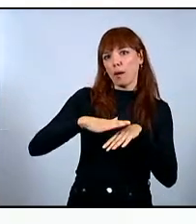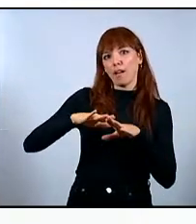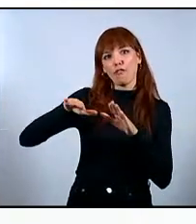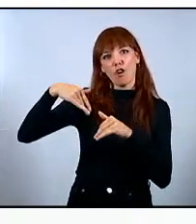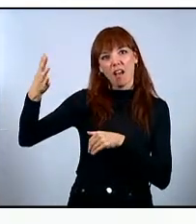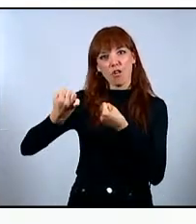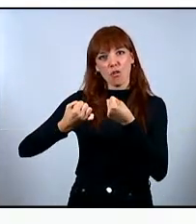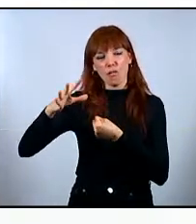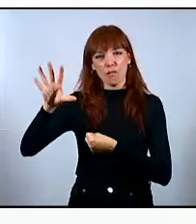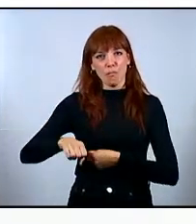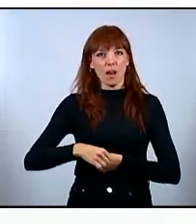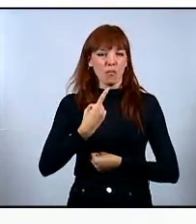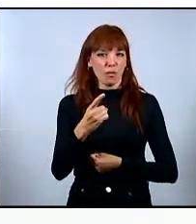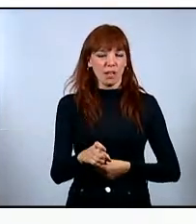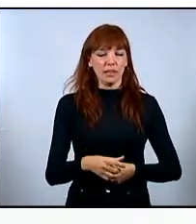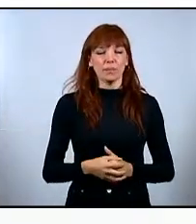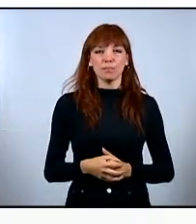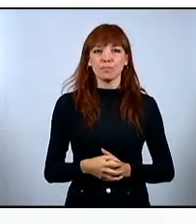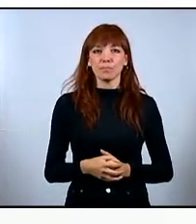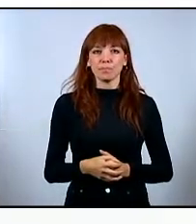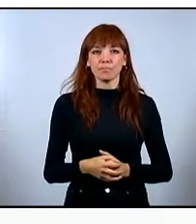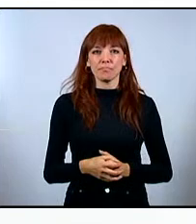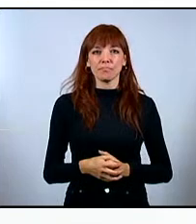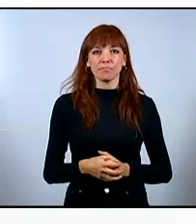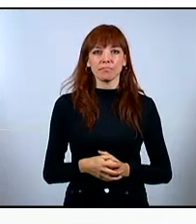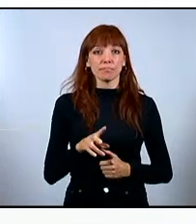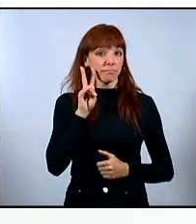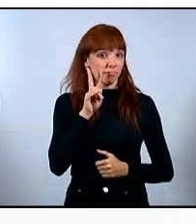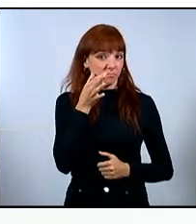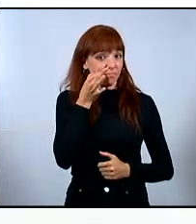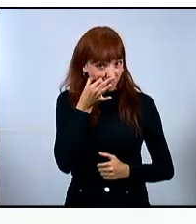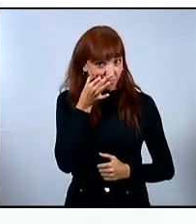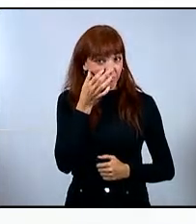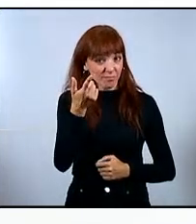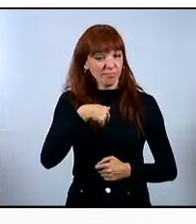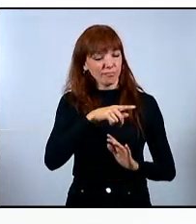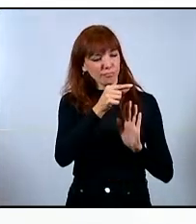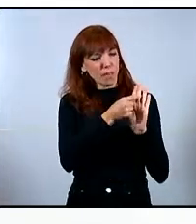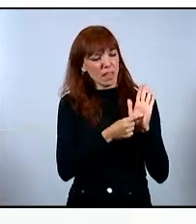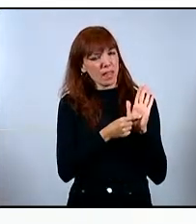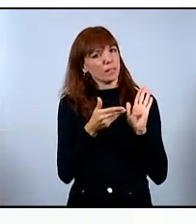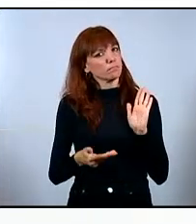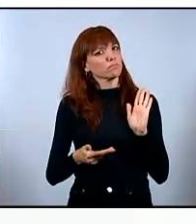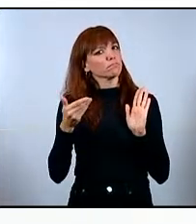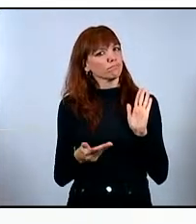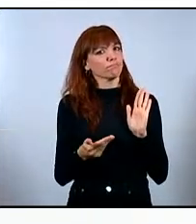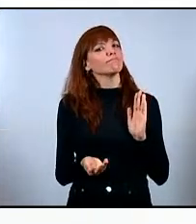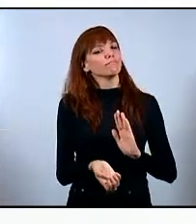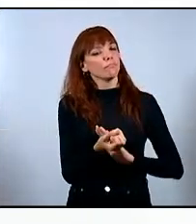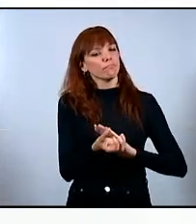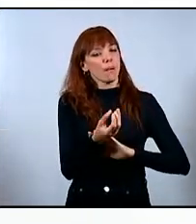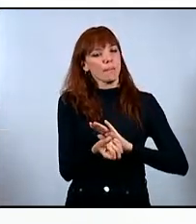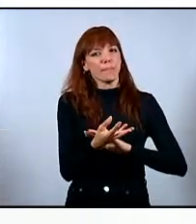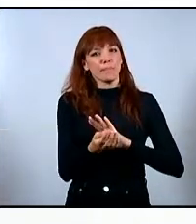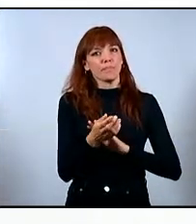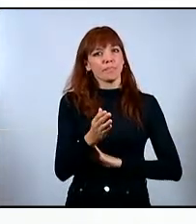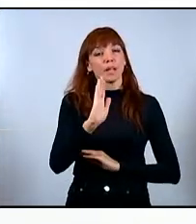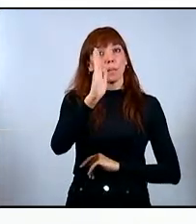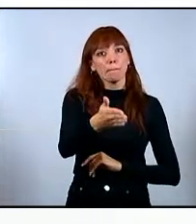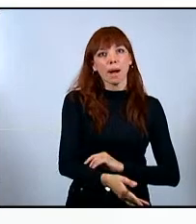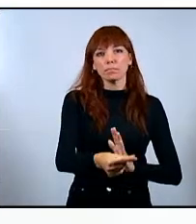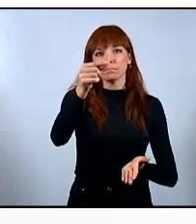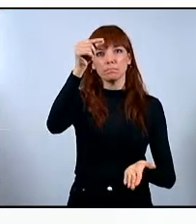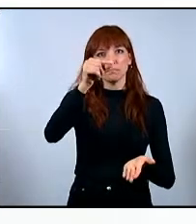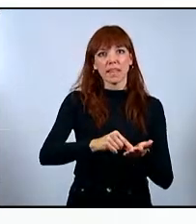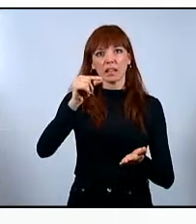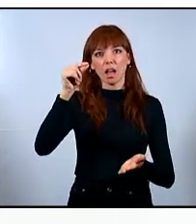región. Como ven, hemos adoptado medidas de impacto, medidas que tienen repercusiones inmediatas y medidas